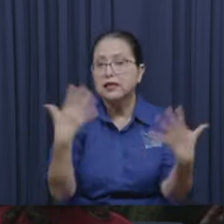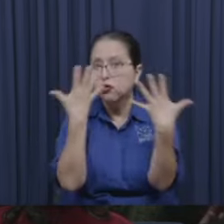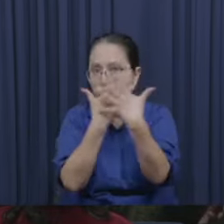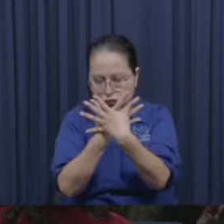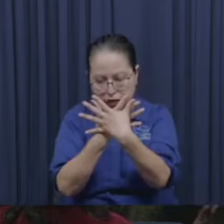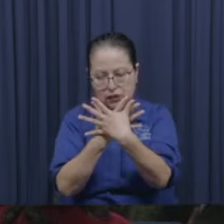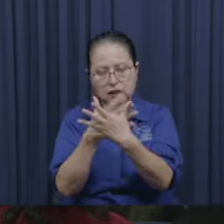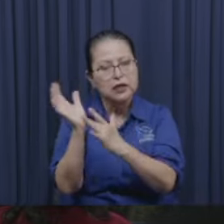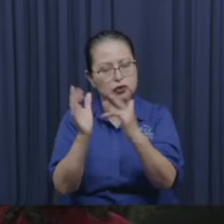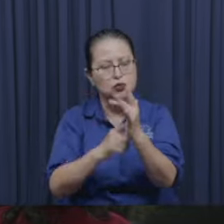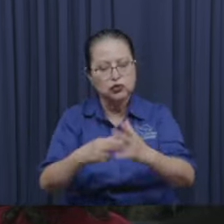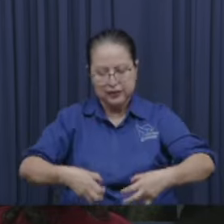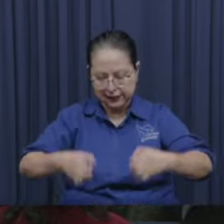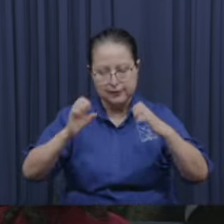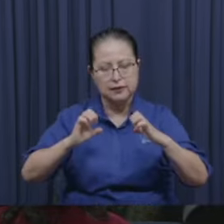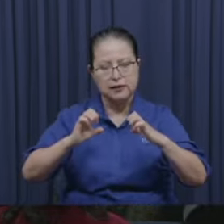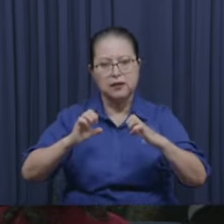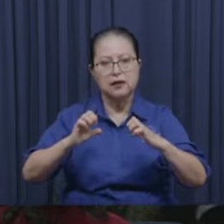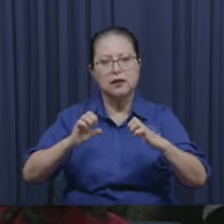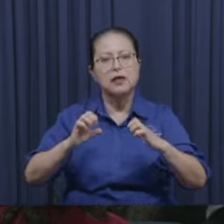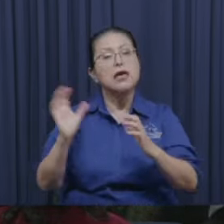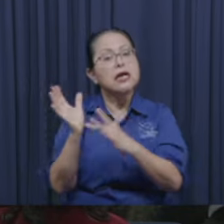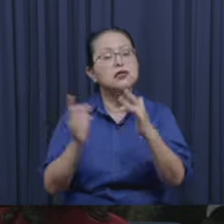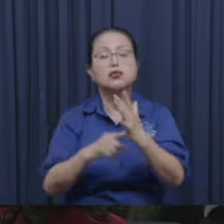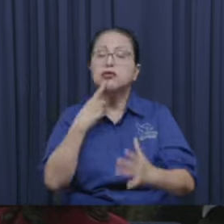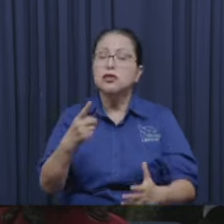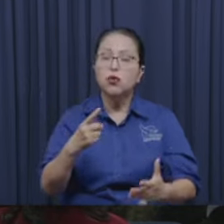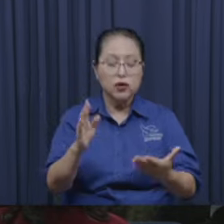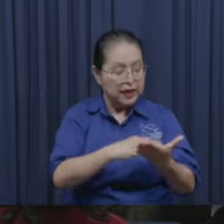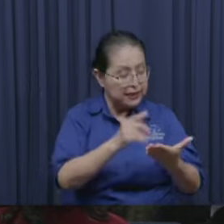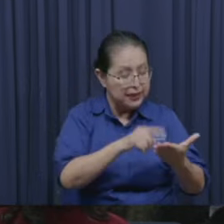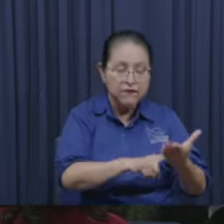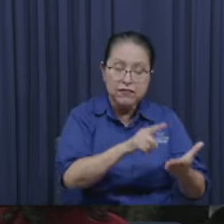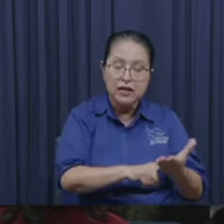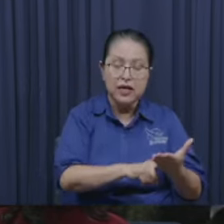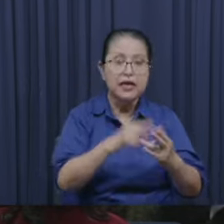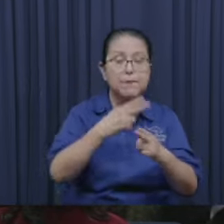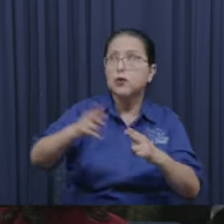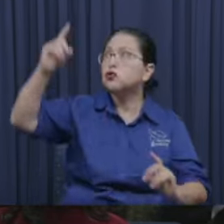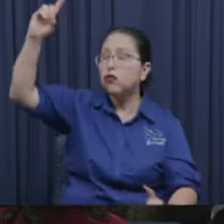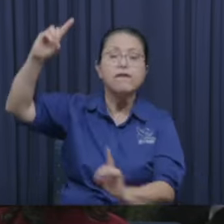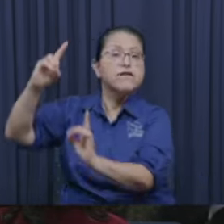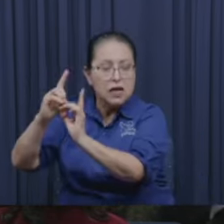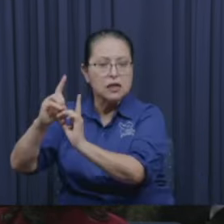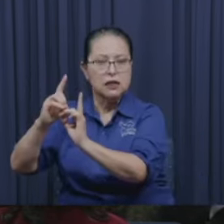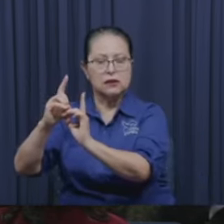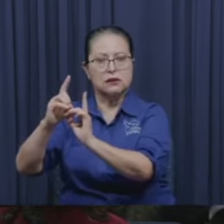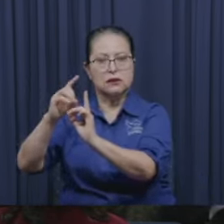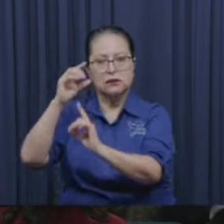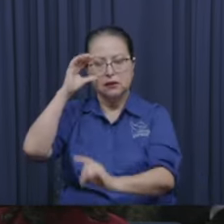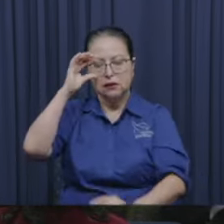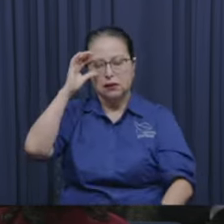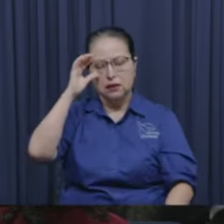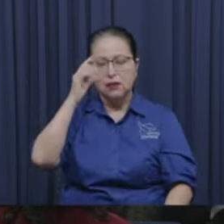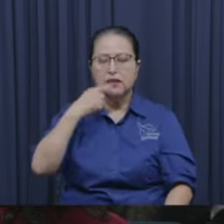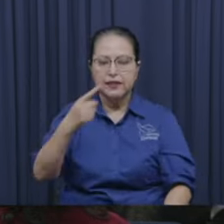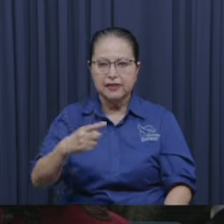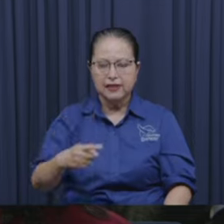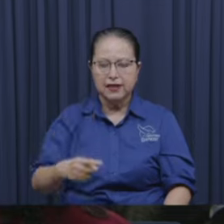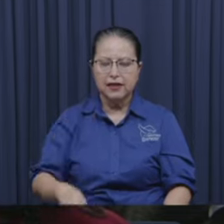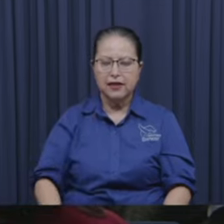entonces él viene porque él dijo que regresaba pero nos advierte y dice